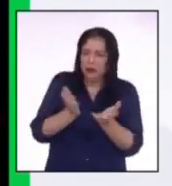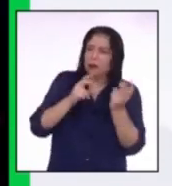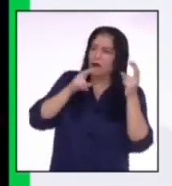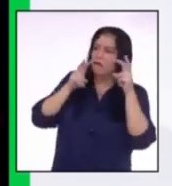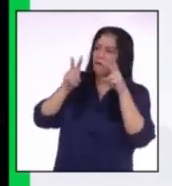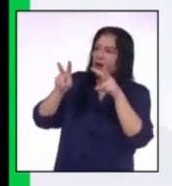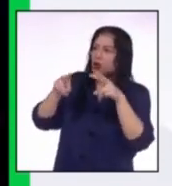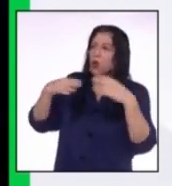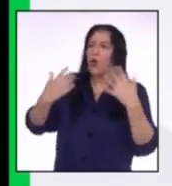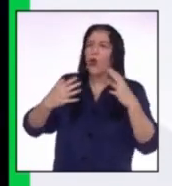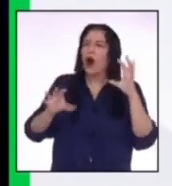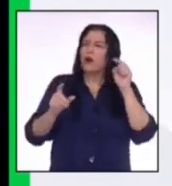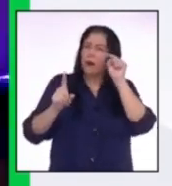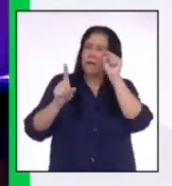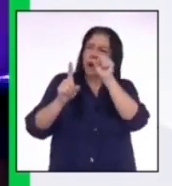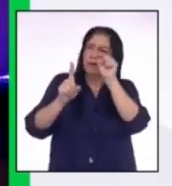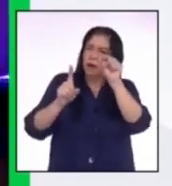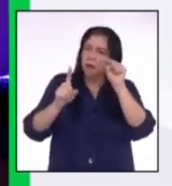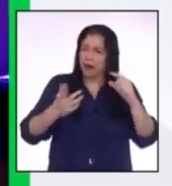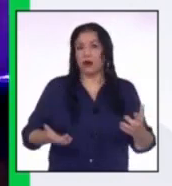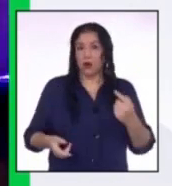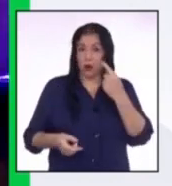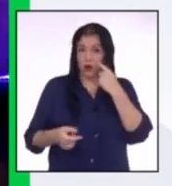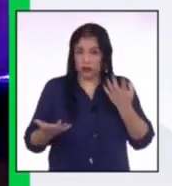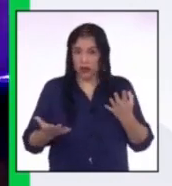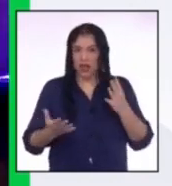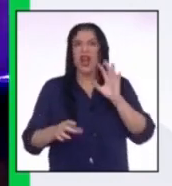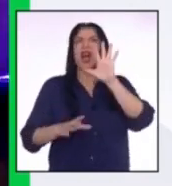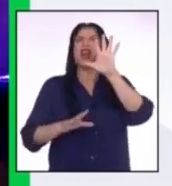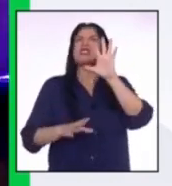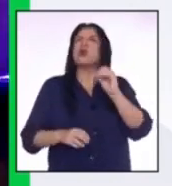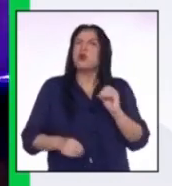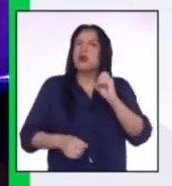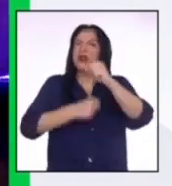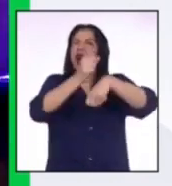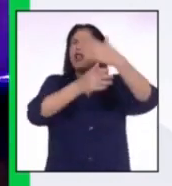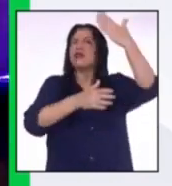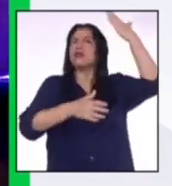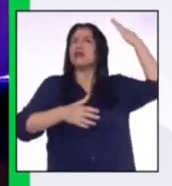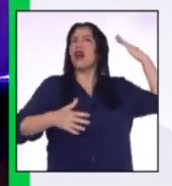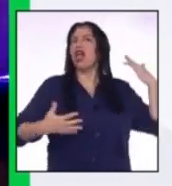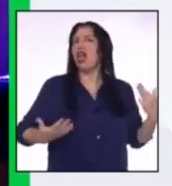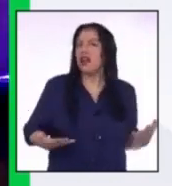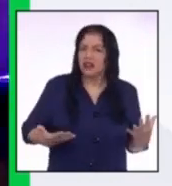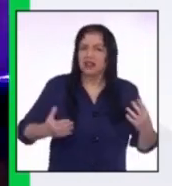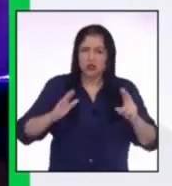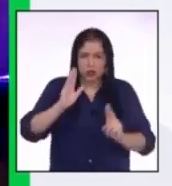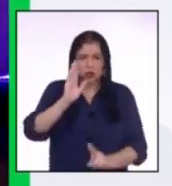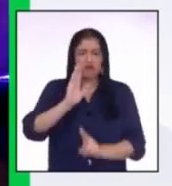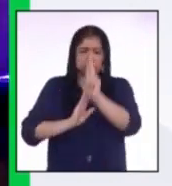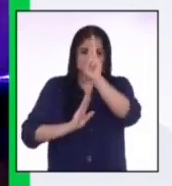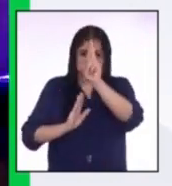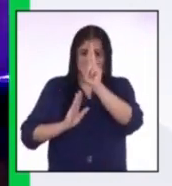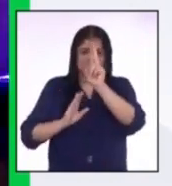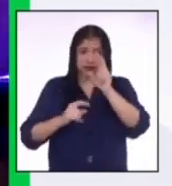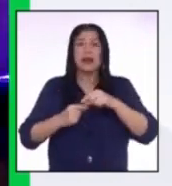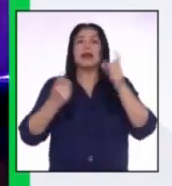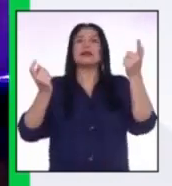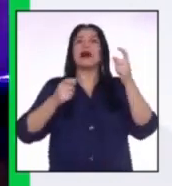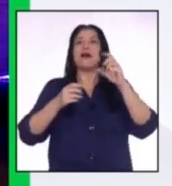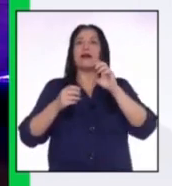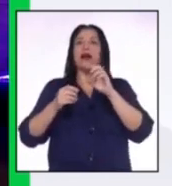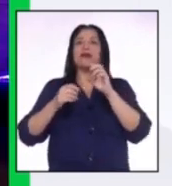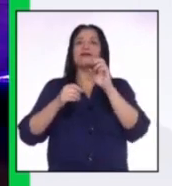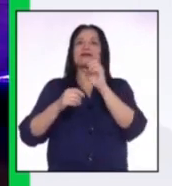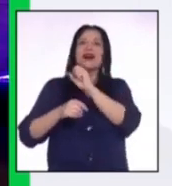el planeta con el nivel de detalle que lo vemos hoy hace 50 años exactamente la tripulación del apolo 8 estaba orbitando la luna